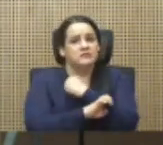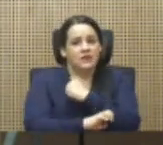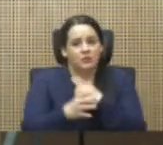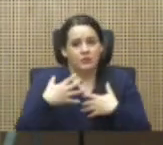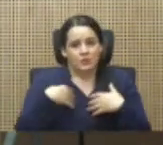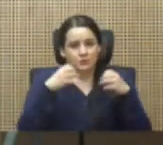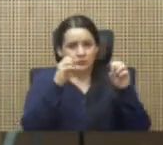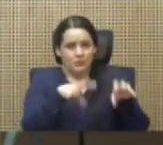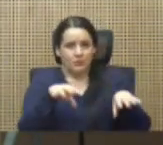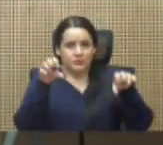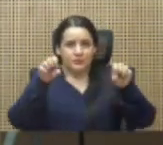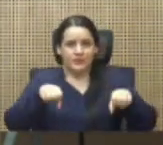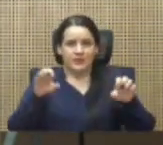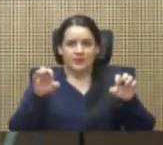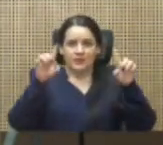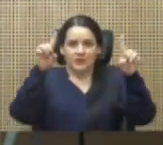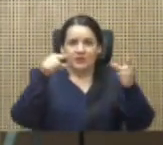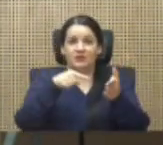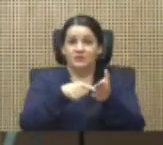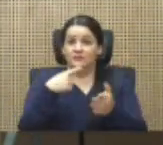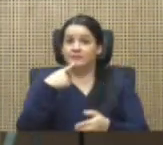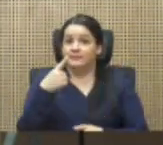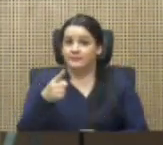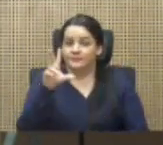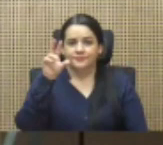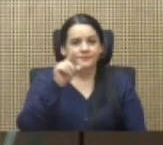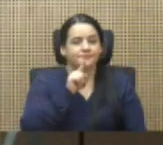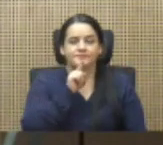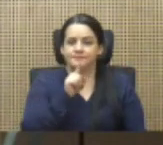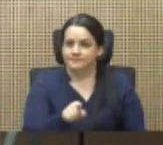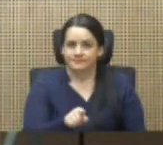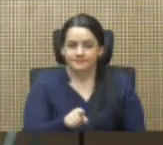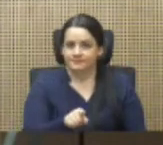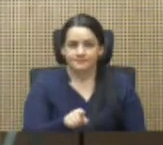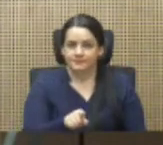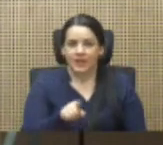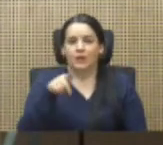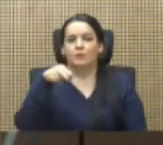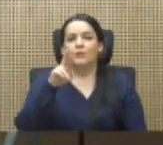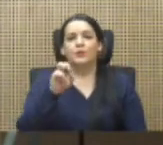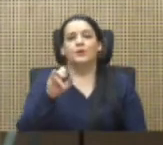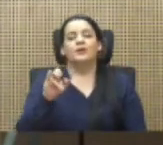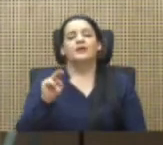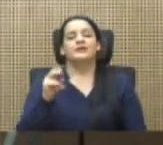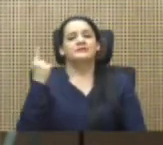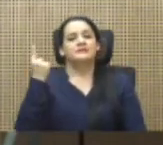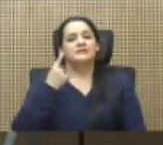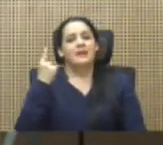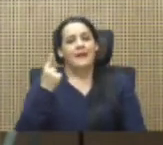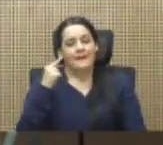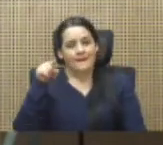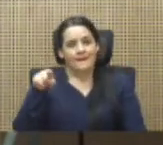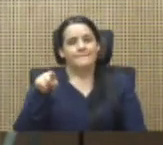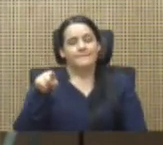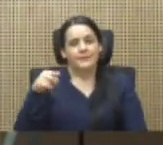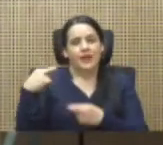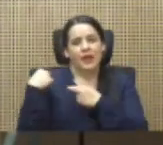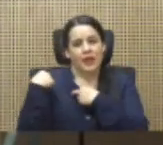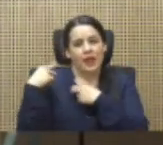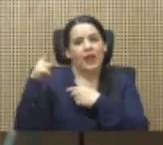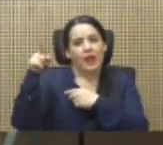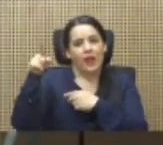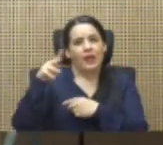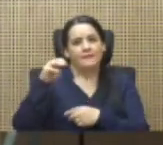Esa afirmación no es cierta. El PRONIE siempre ha sido estatal, administrado por el MEP, aunque ejecutado por